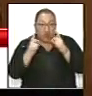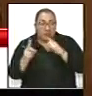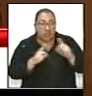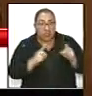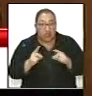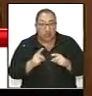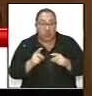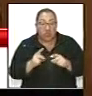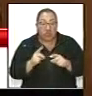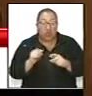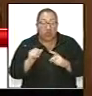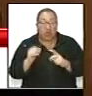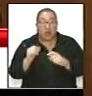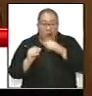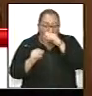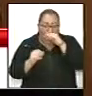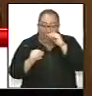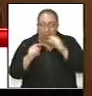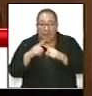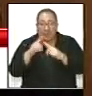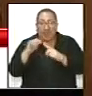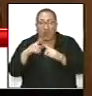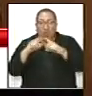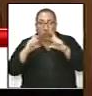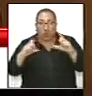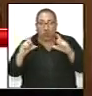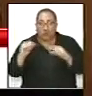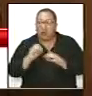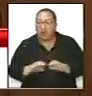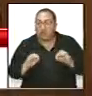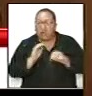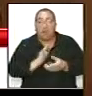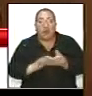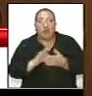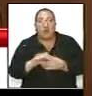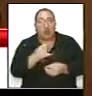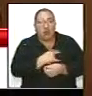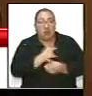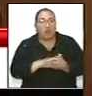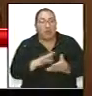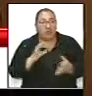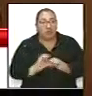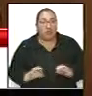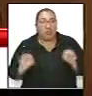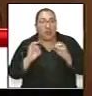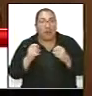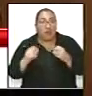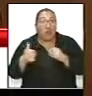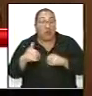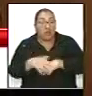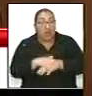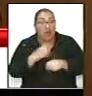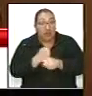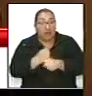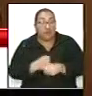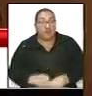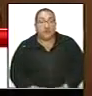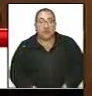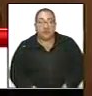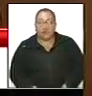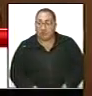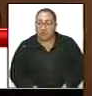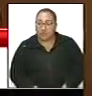grados y títulos. Principalmente es el licenciamiento de las universidades. Para que haya una buena gestión